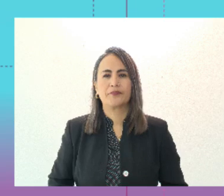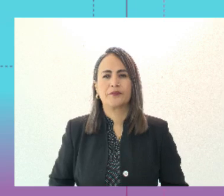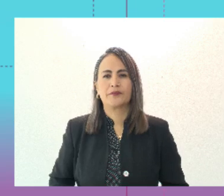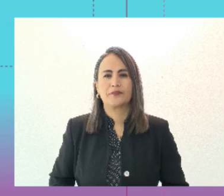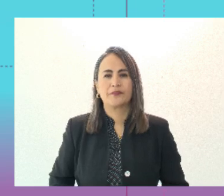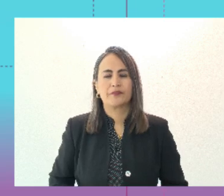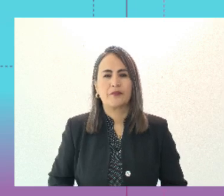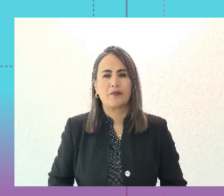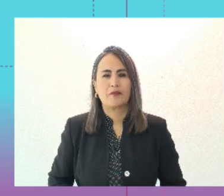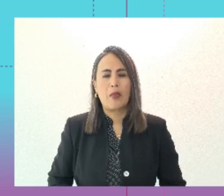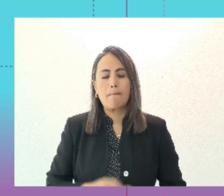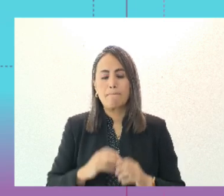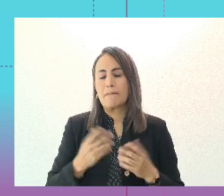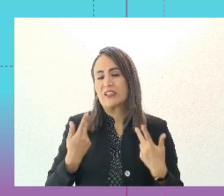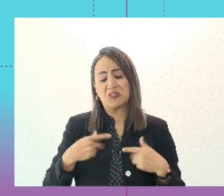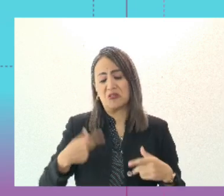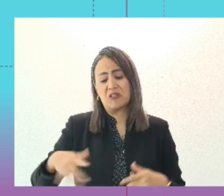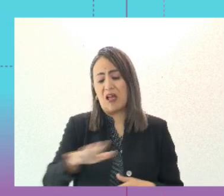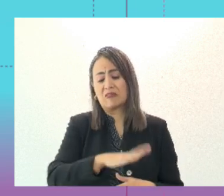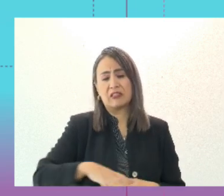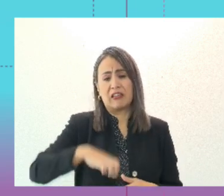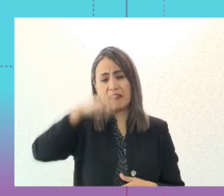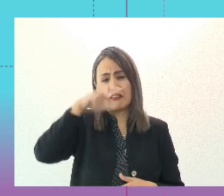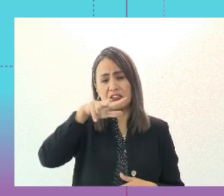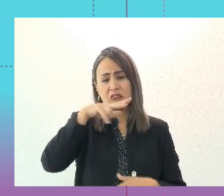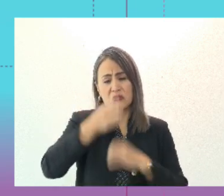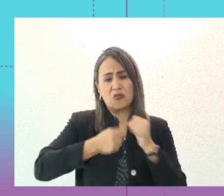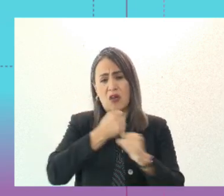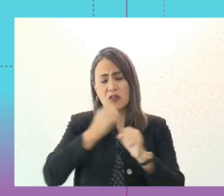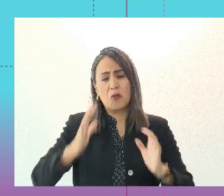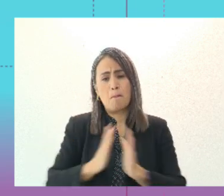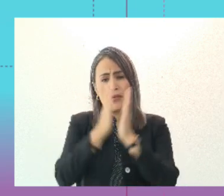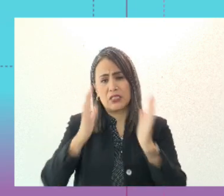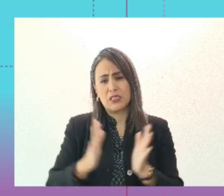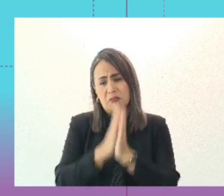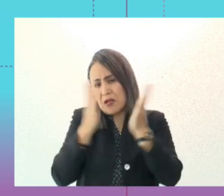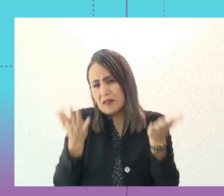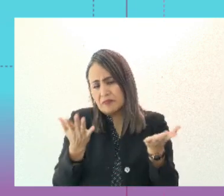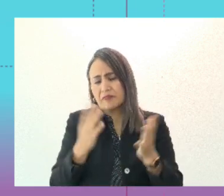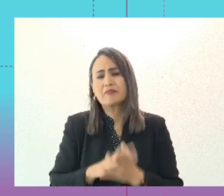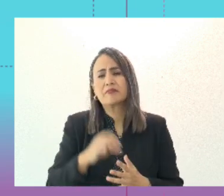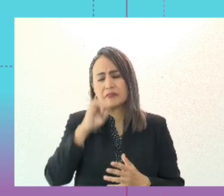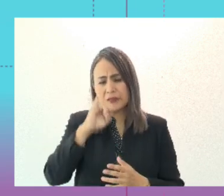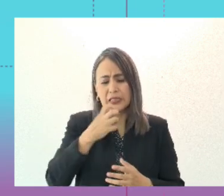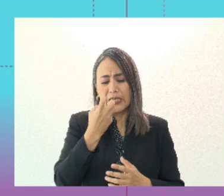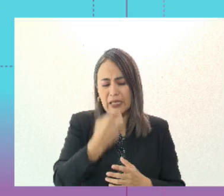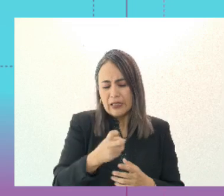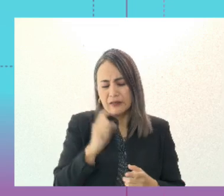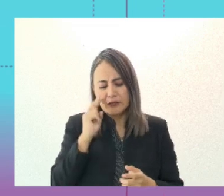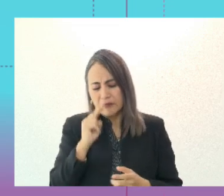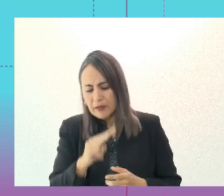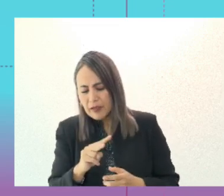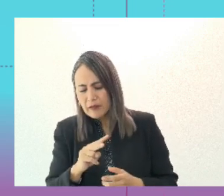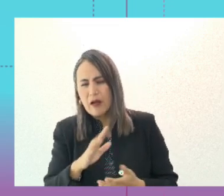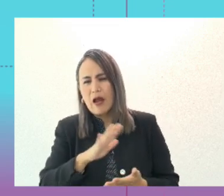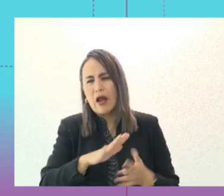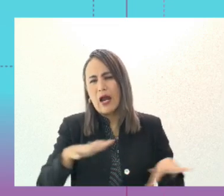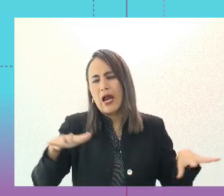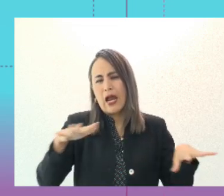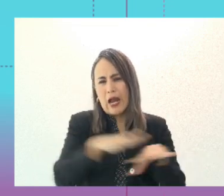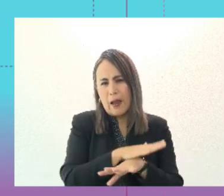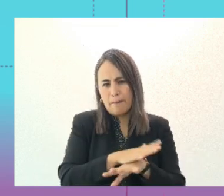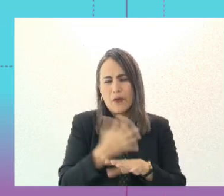como participación ciudadana. Es un proceso, es un modelo que en términos teóricos ha evolucionado desde aquella